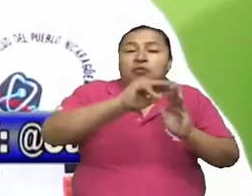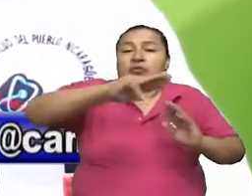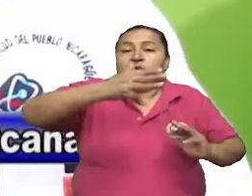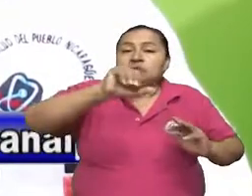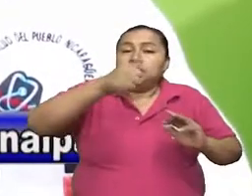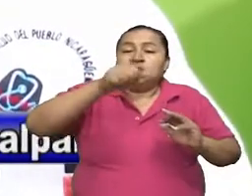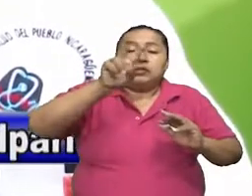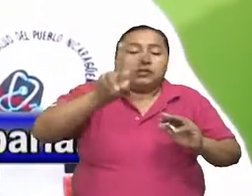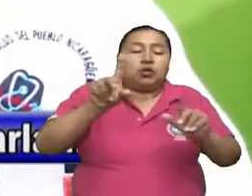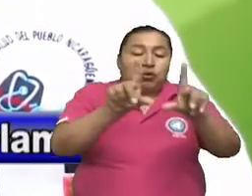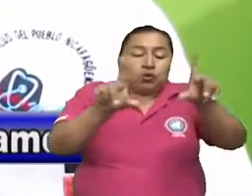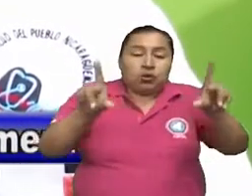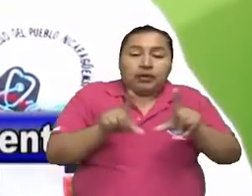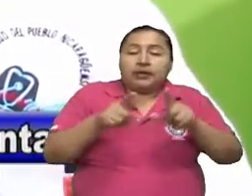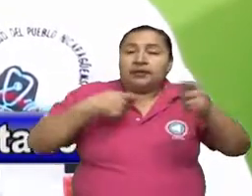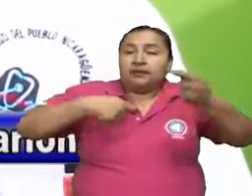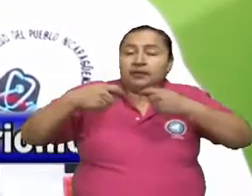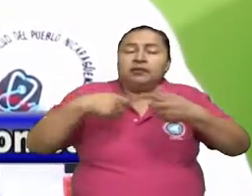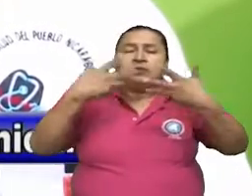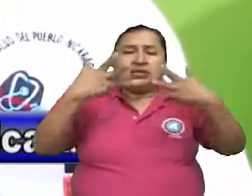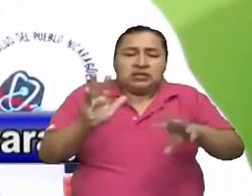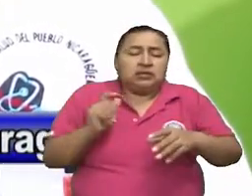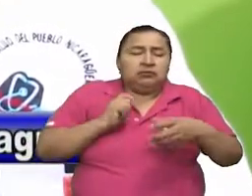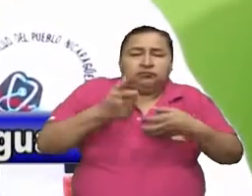1.962.000 criaderos. Fueron fumigadas